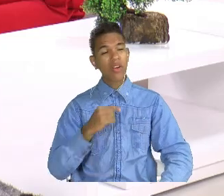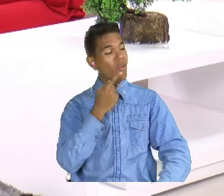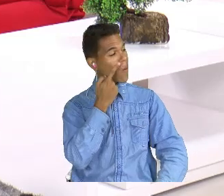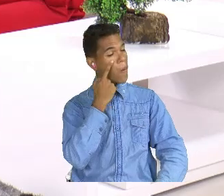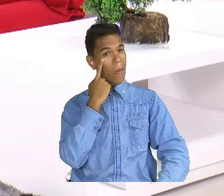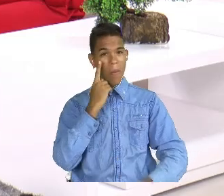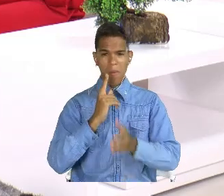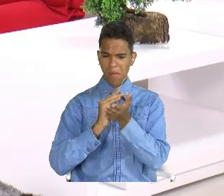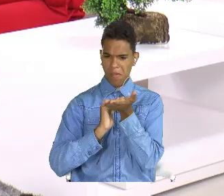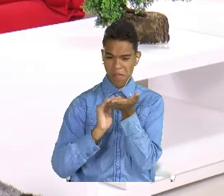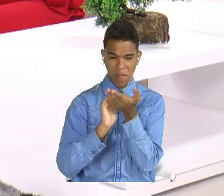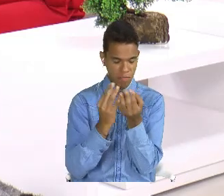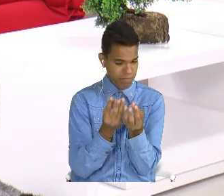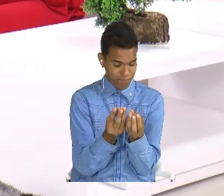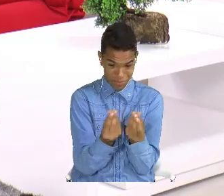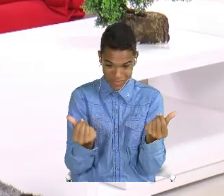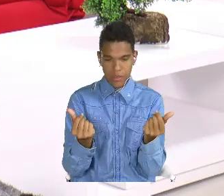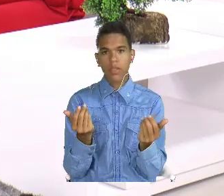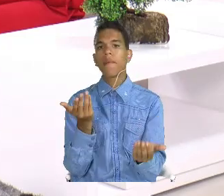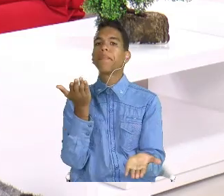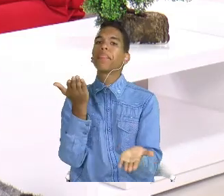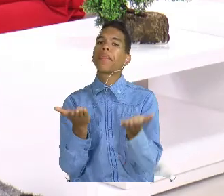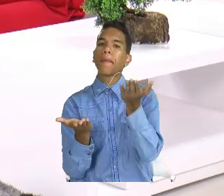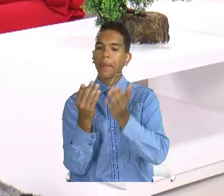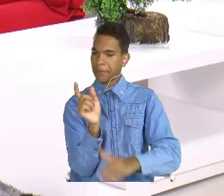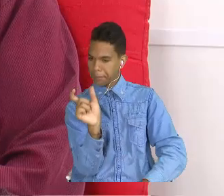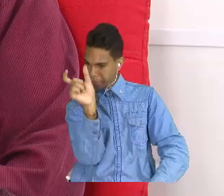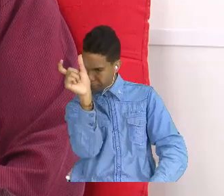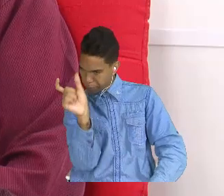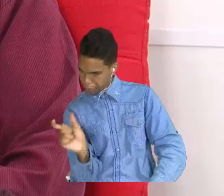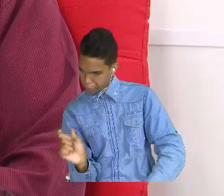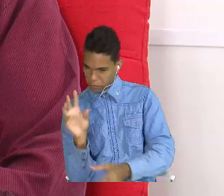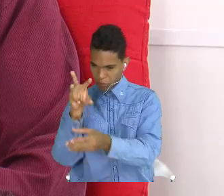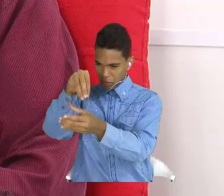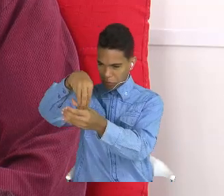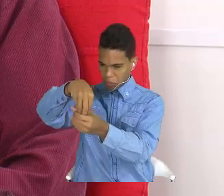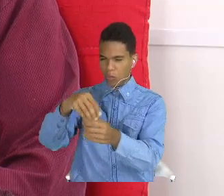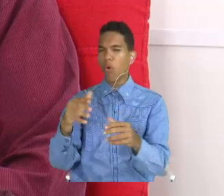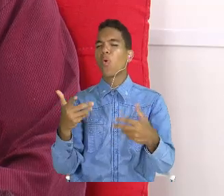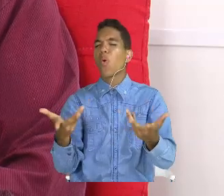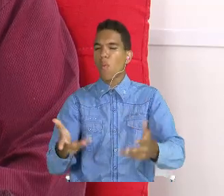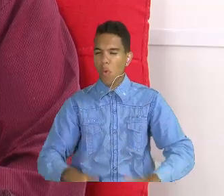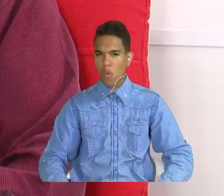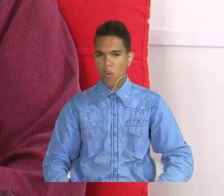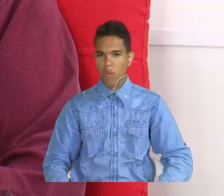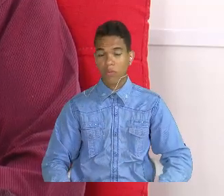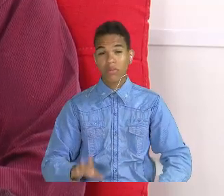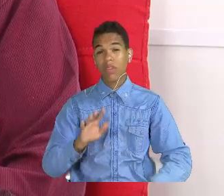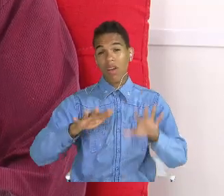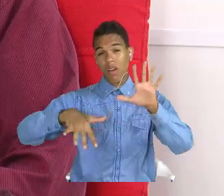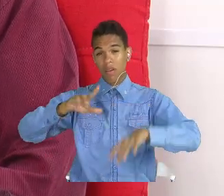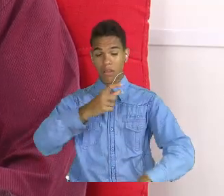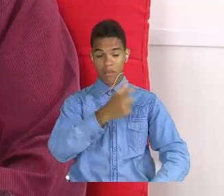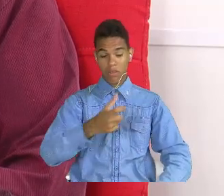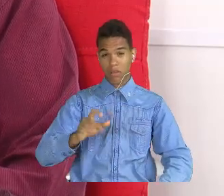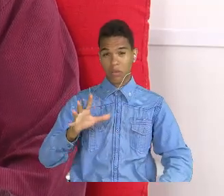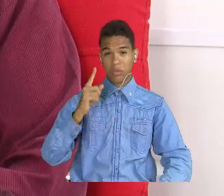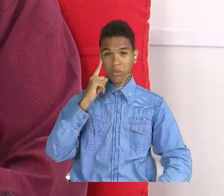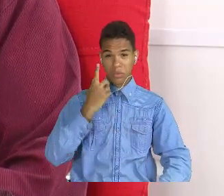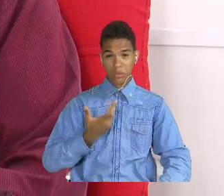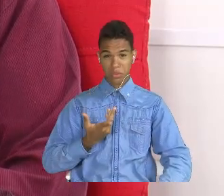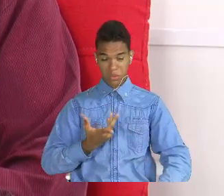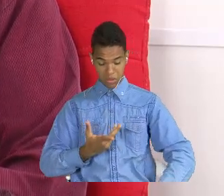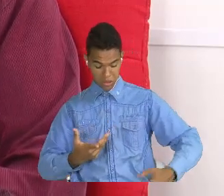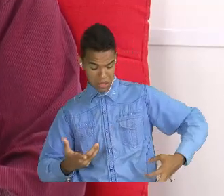depende cómo se encuentre la persona, digámoslo así. Porque hay personas, obviamente, que ya tienen un daño renal, tienen un